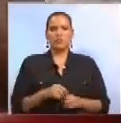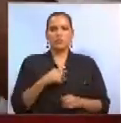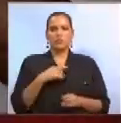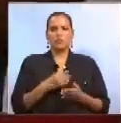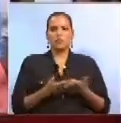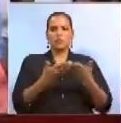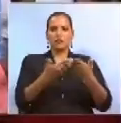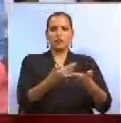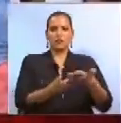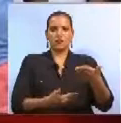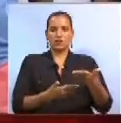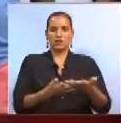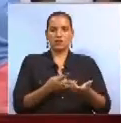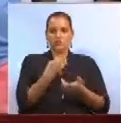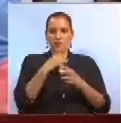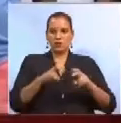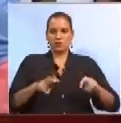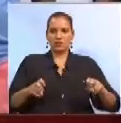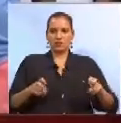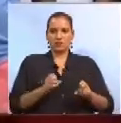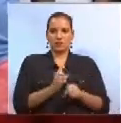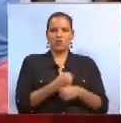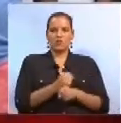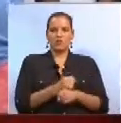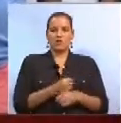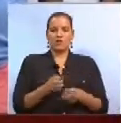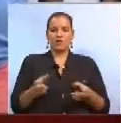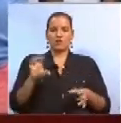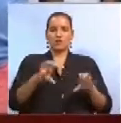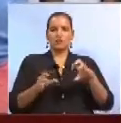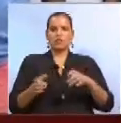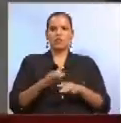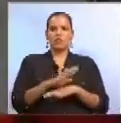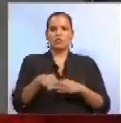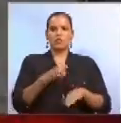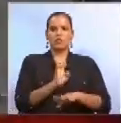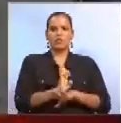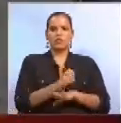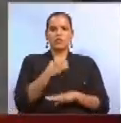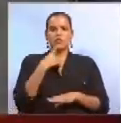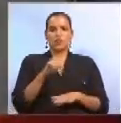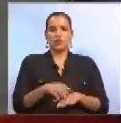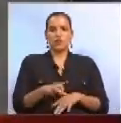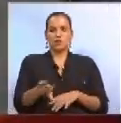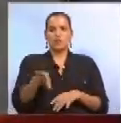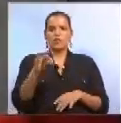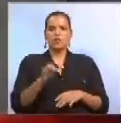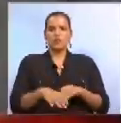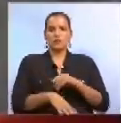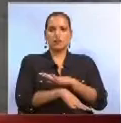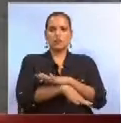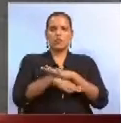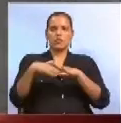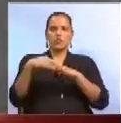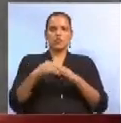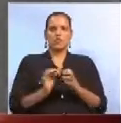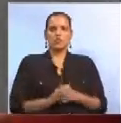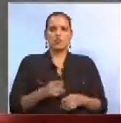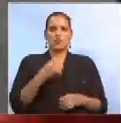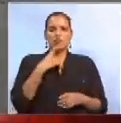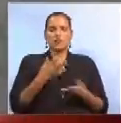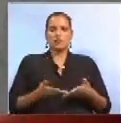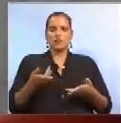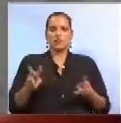entregó los informes de análisis que se hicieron en los laboratorios del país sobre el aparecimiento de las manchas de hidrocarburo. Las mismas